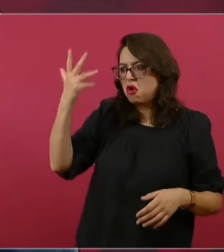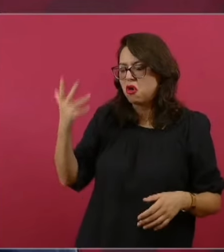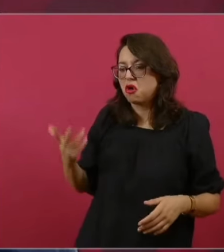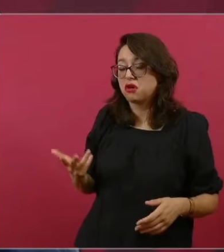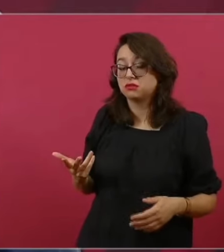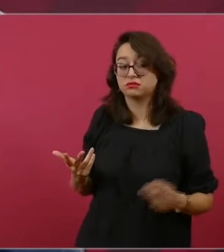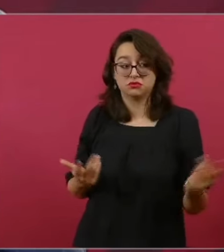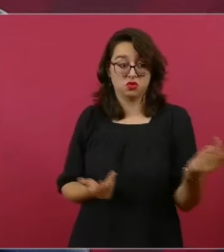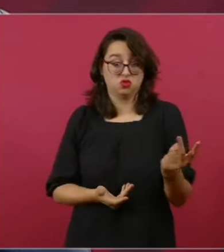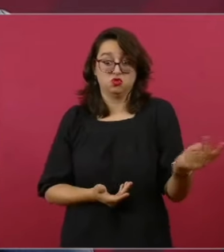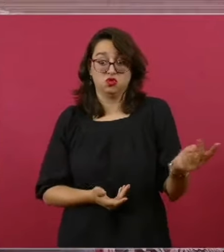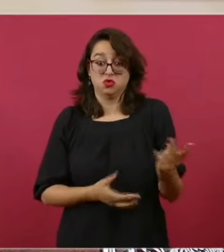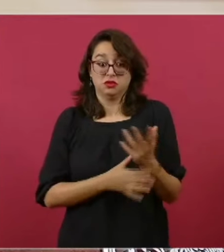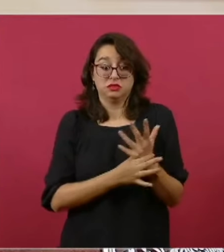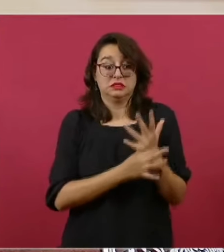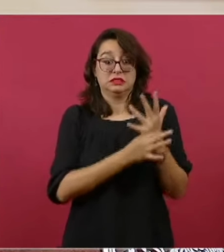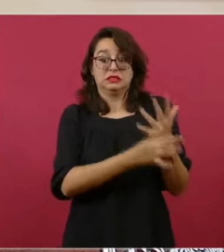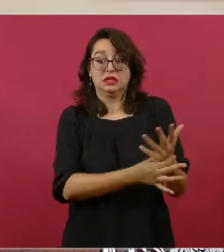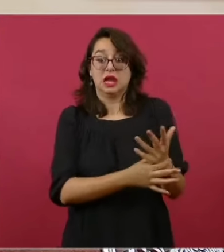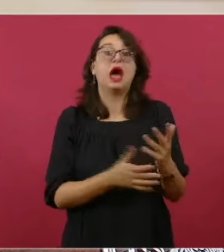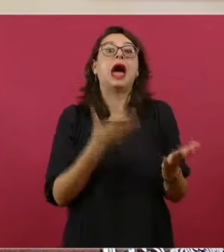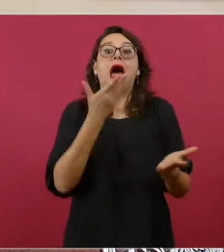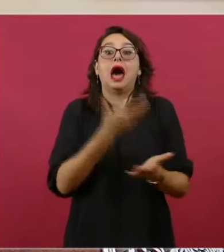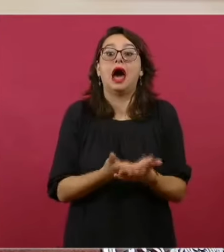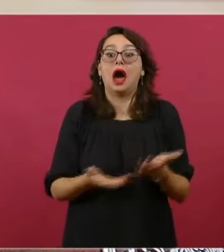con el mismo pensamiento de Fox.